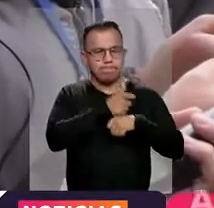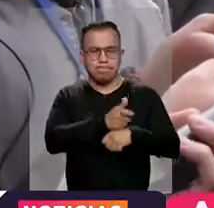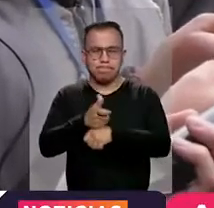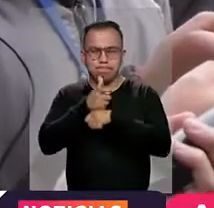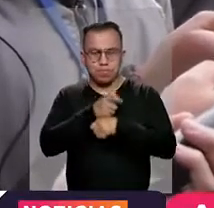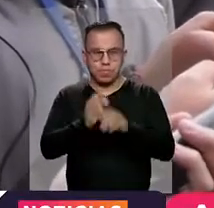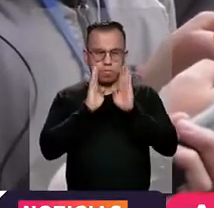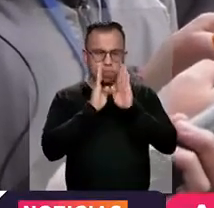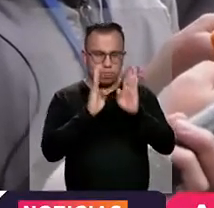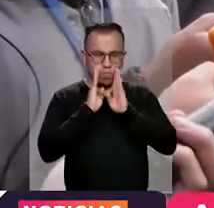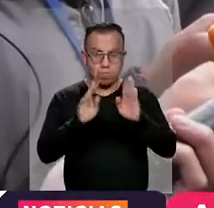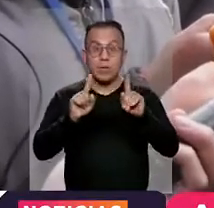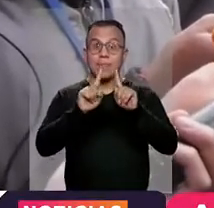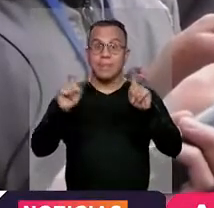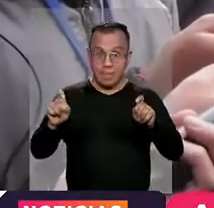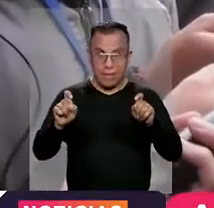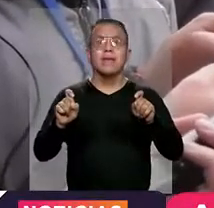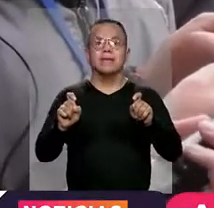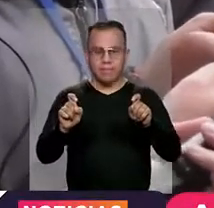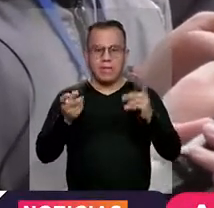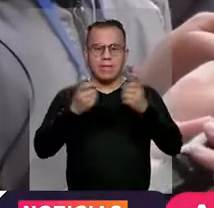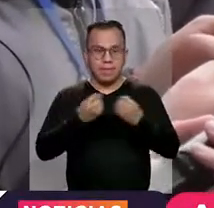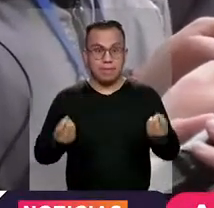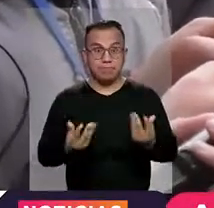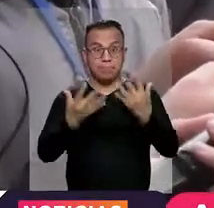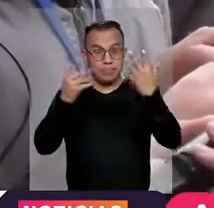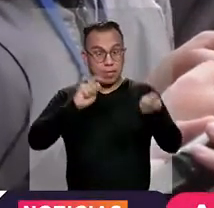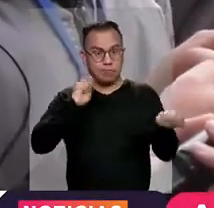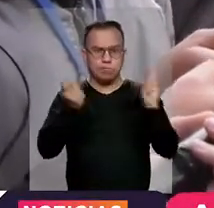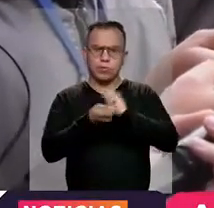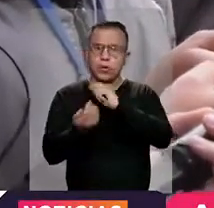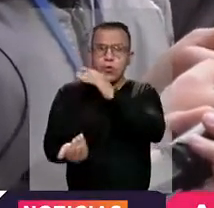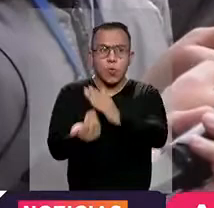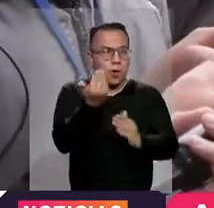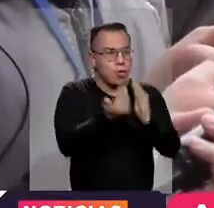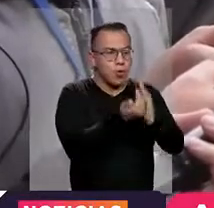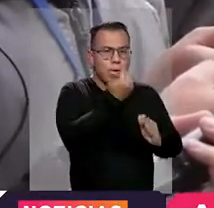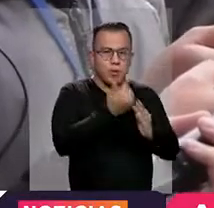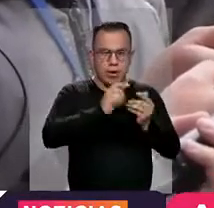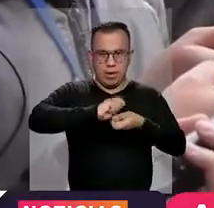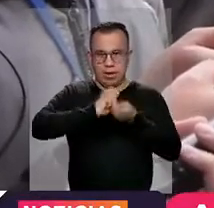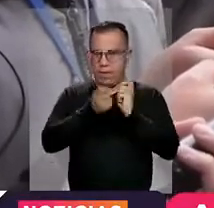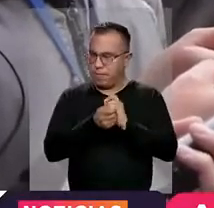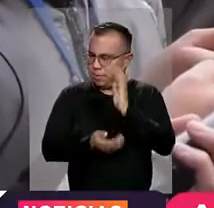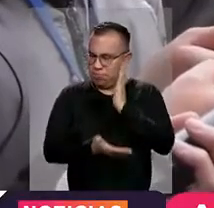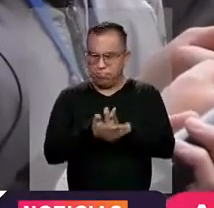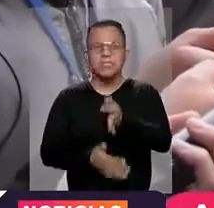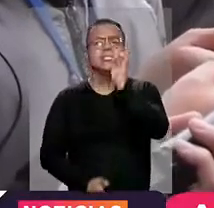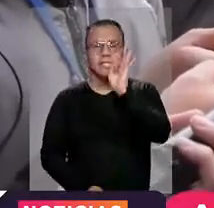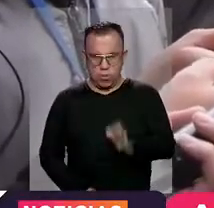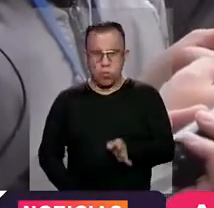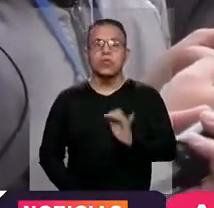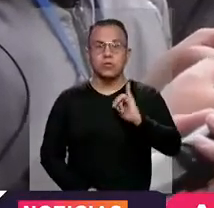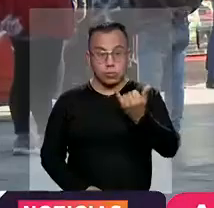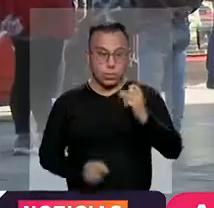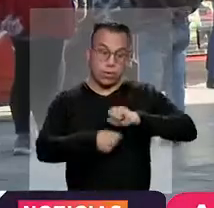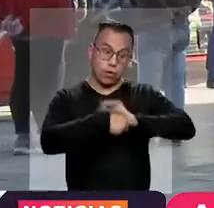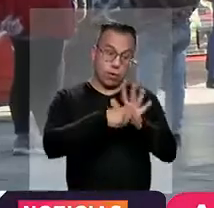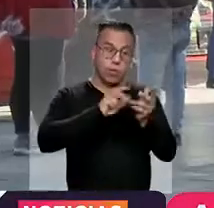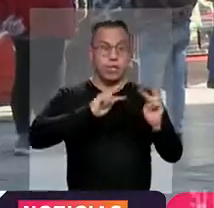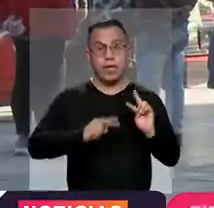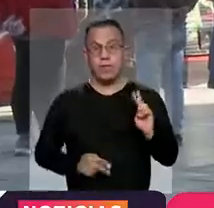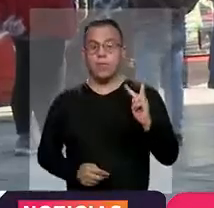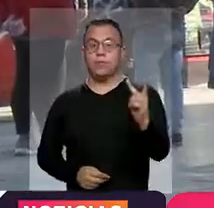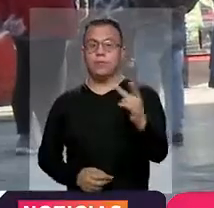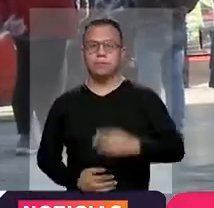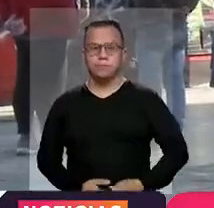haciendo vigilancia epidemiológica y genómica, porque puede aparecer una nueva variante. Va a aparecer con toda seguridad una nueva variante. Actualmente